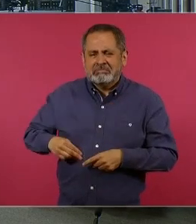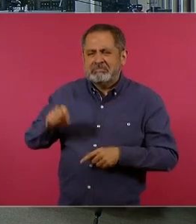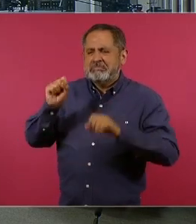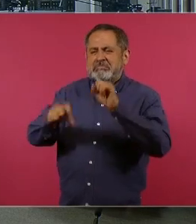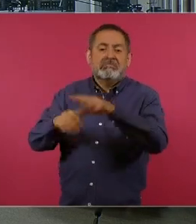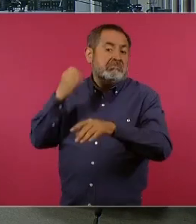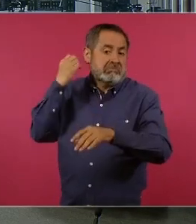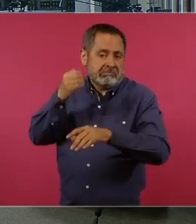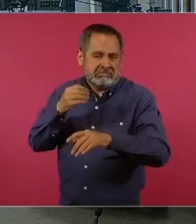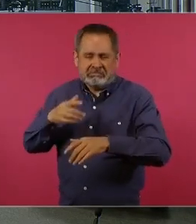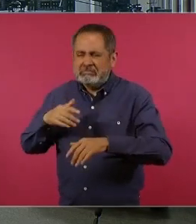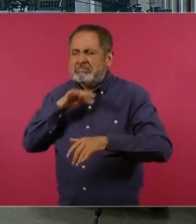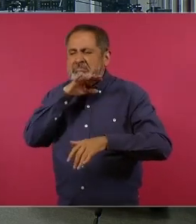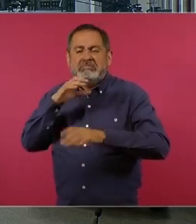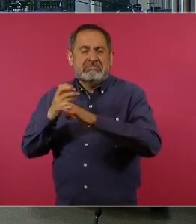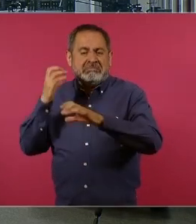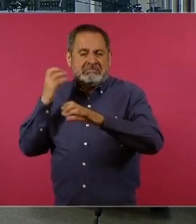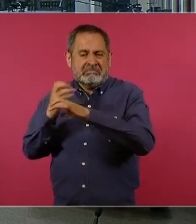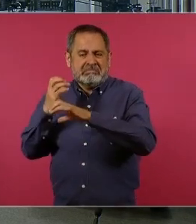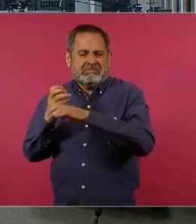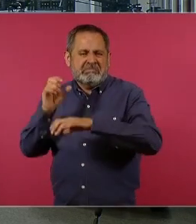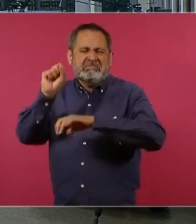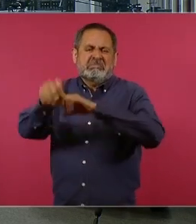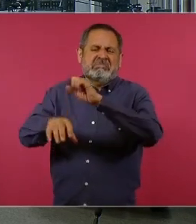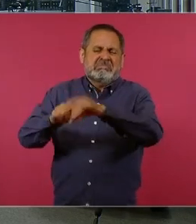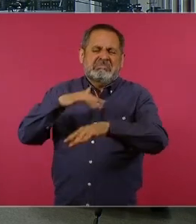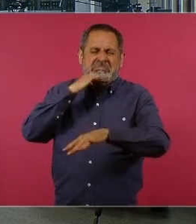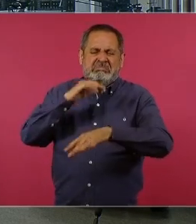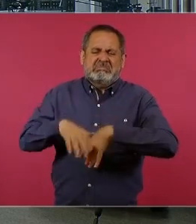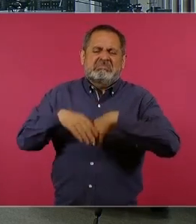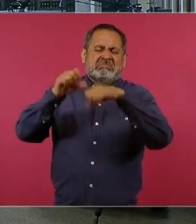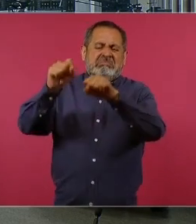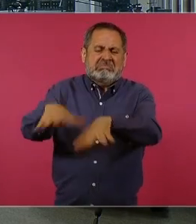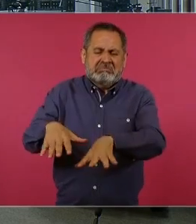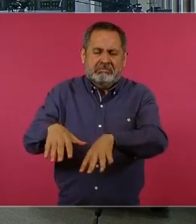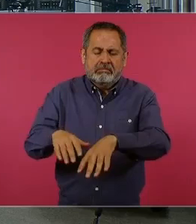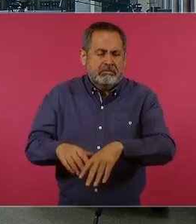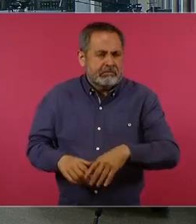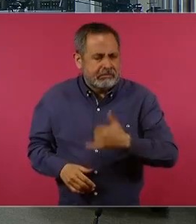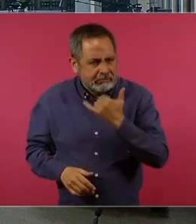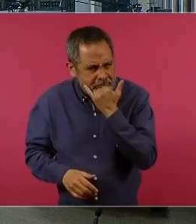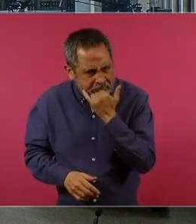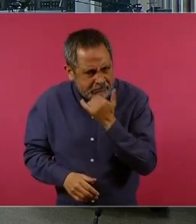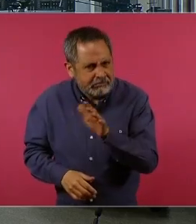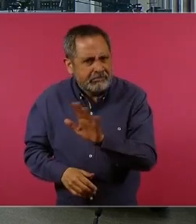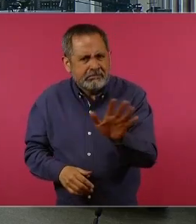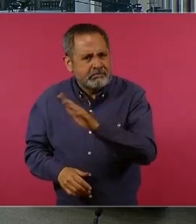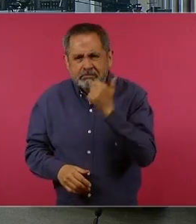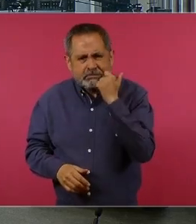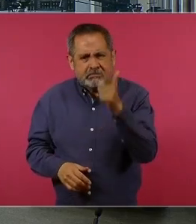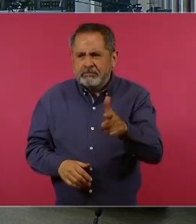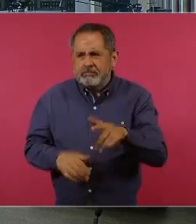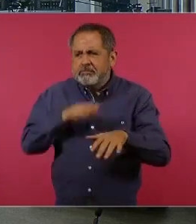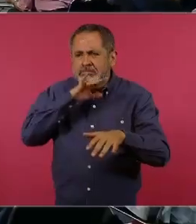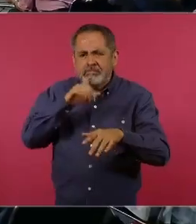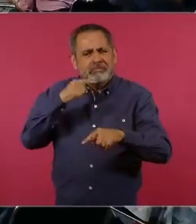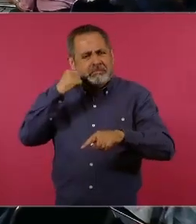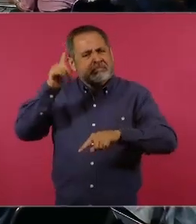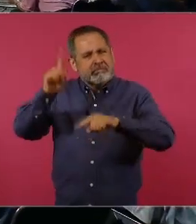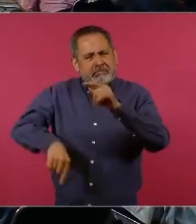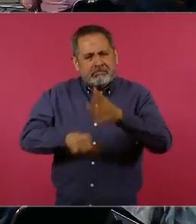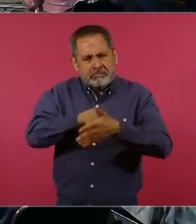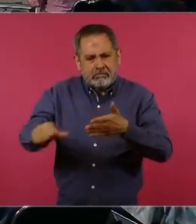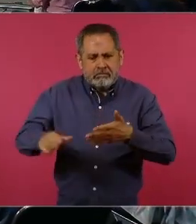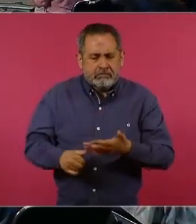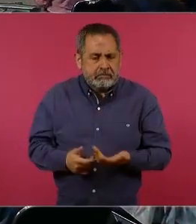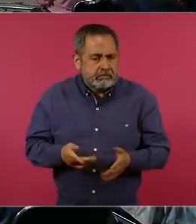de Oaxaca incluso, ¿no?, que llegan en camiones de doble remolque y se los dejan ahí. Entonces, la gente dice, ya no queremos este basurero, queremos que se cancele,